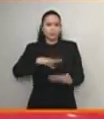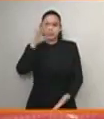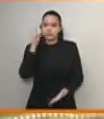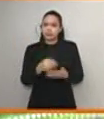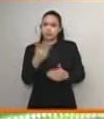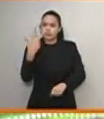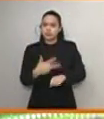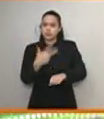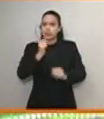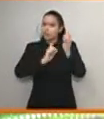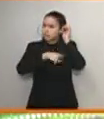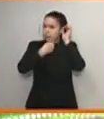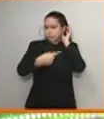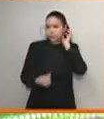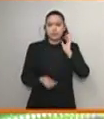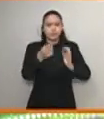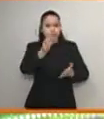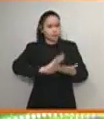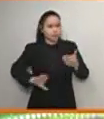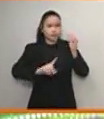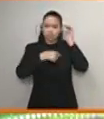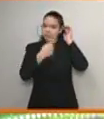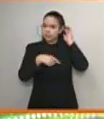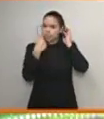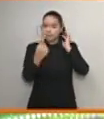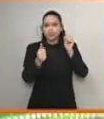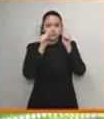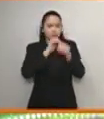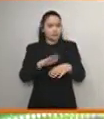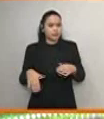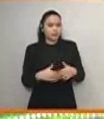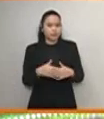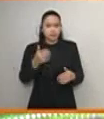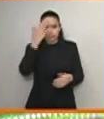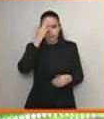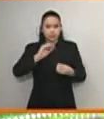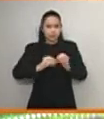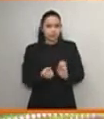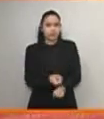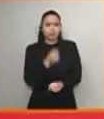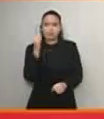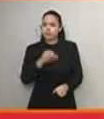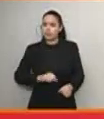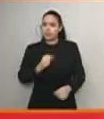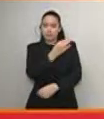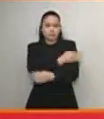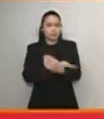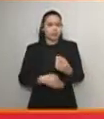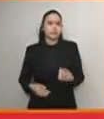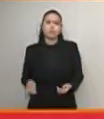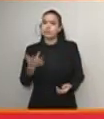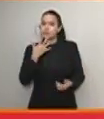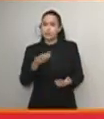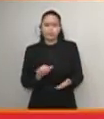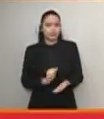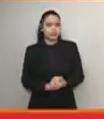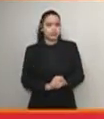por 3 en la diaria feroz invertiste es para más 1 atentos porque el número afortunado esta tarde es suerte